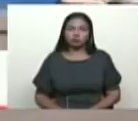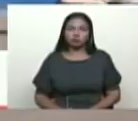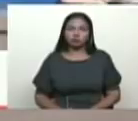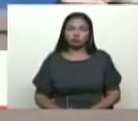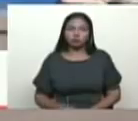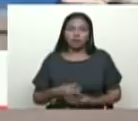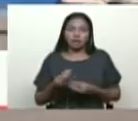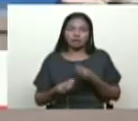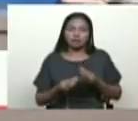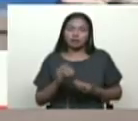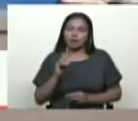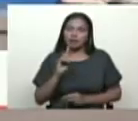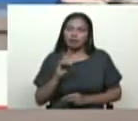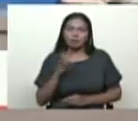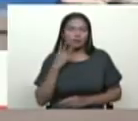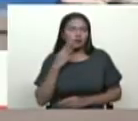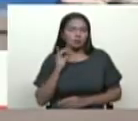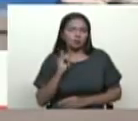hacer que estas instancias